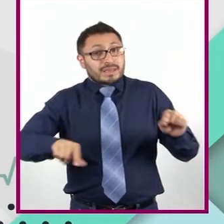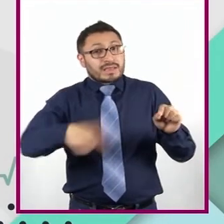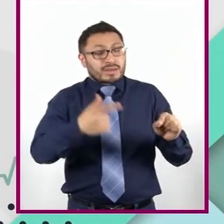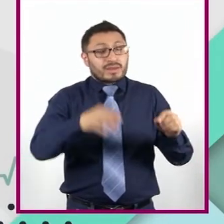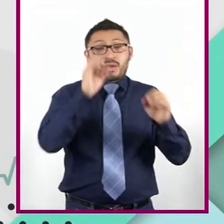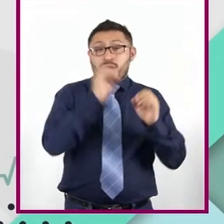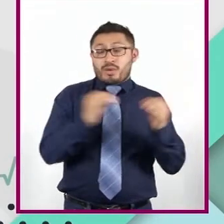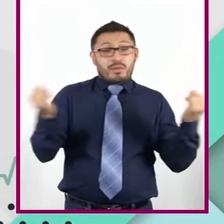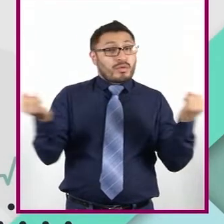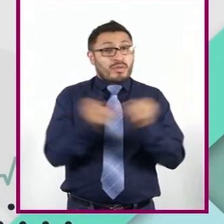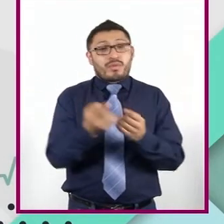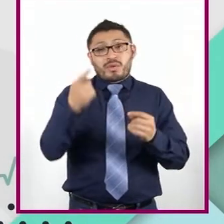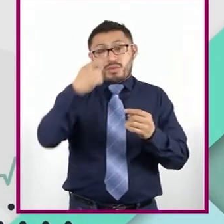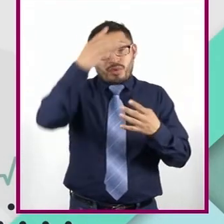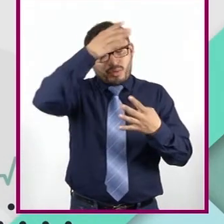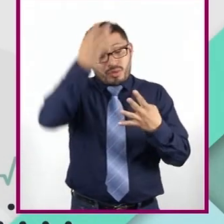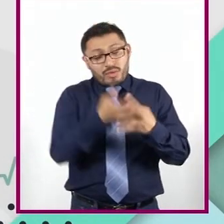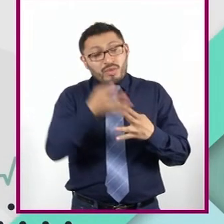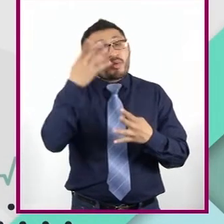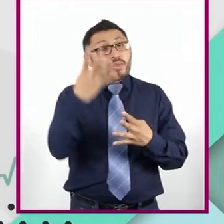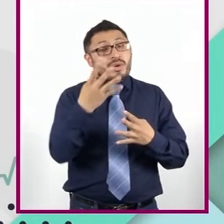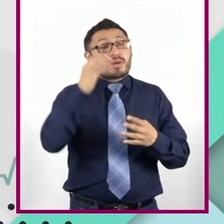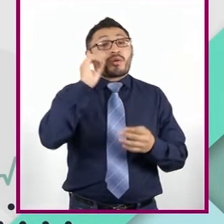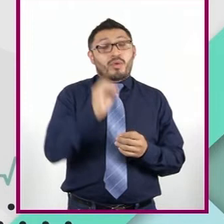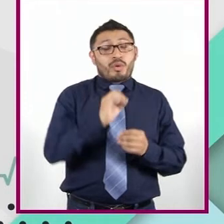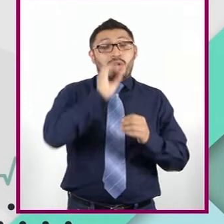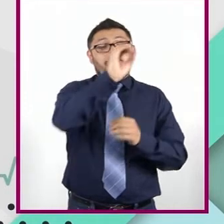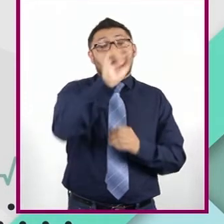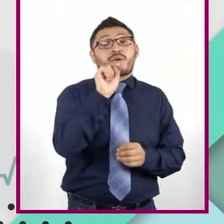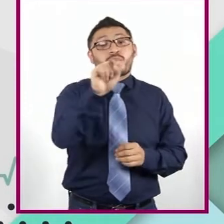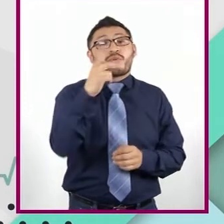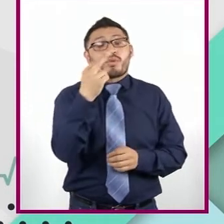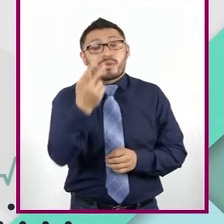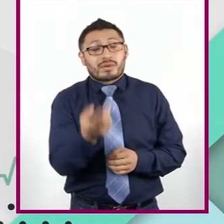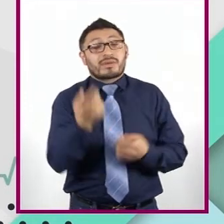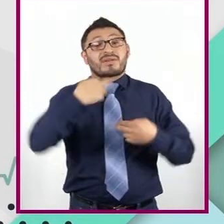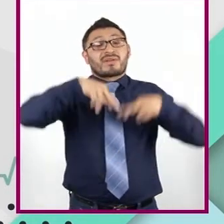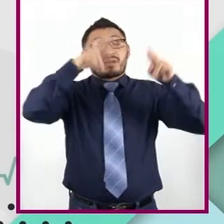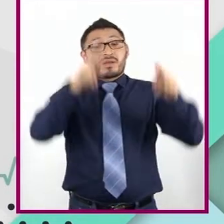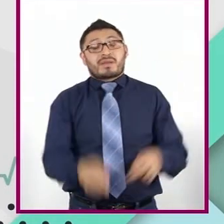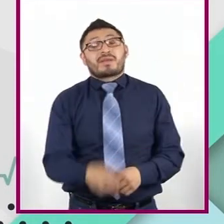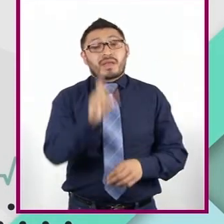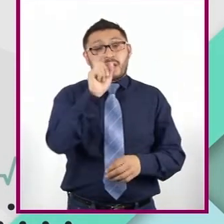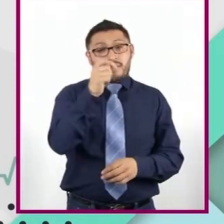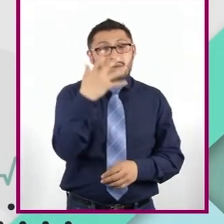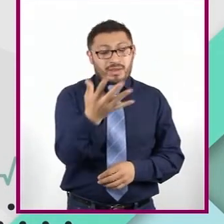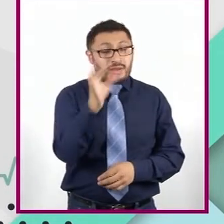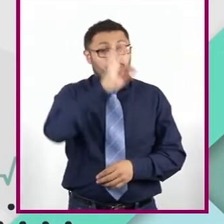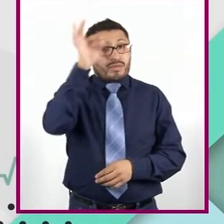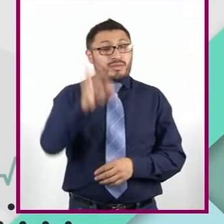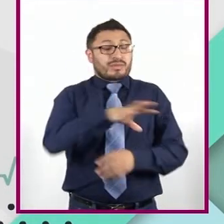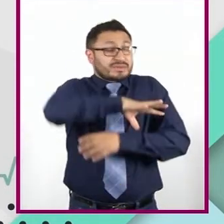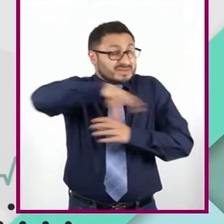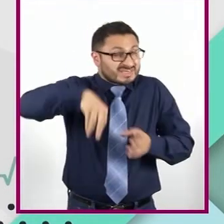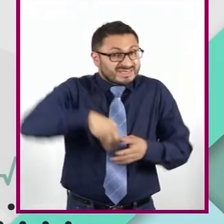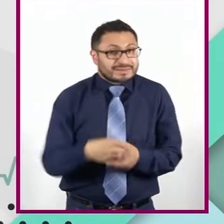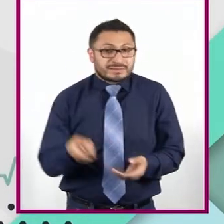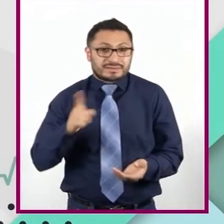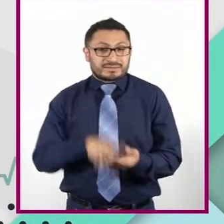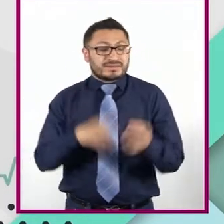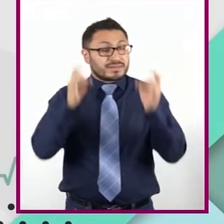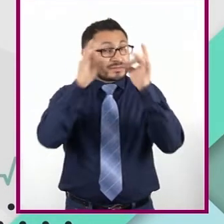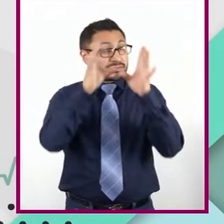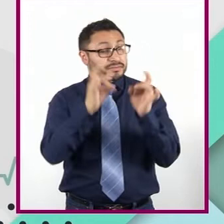su equivalente de un cuarto, o de 0.25, que representa el 25% del total de